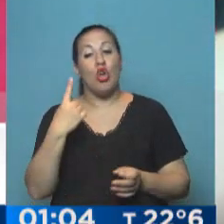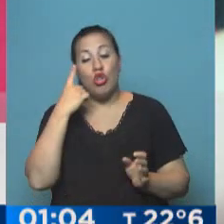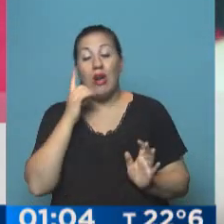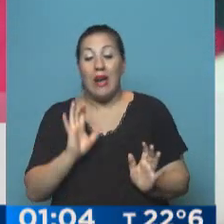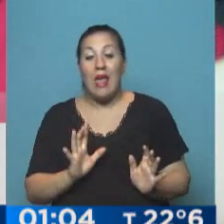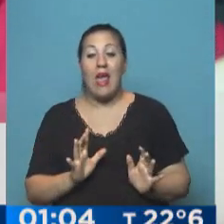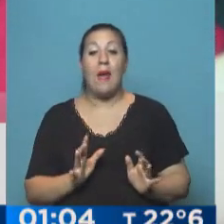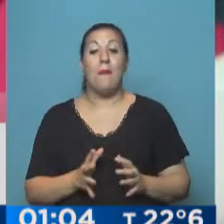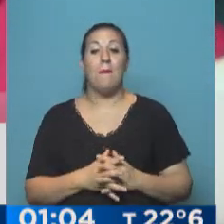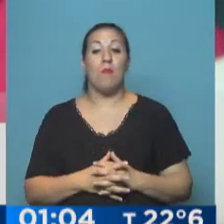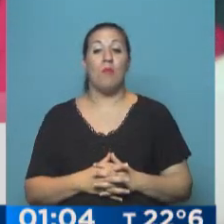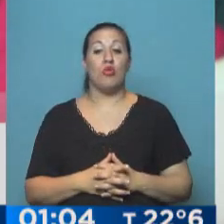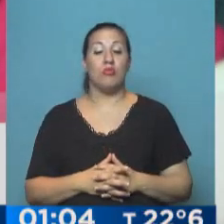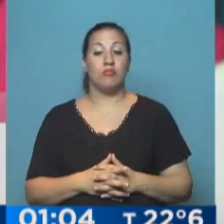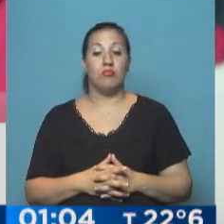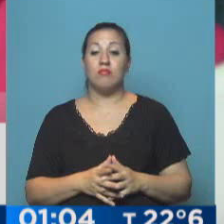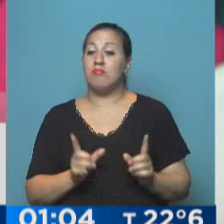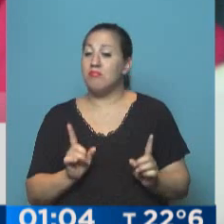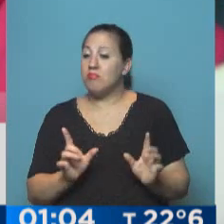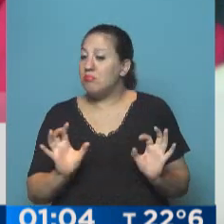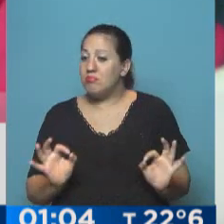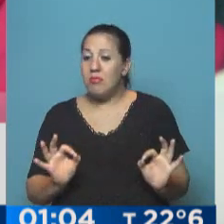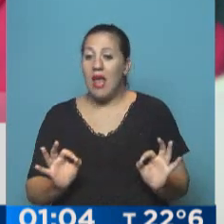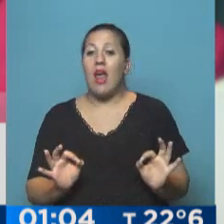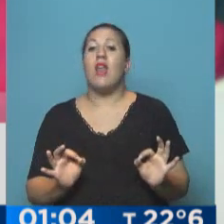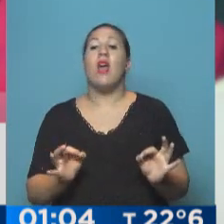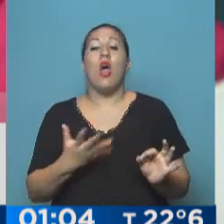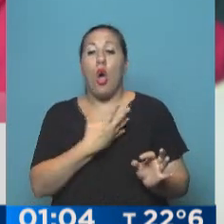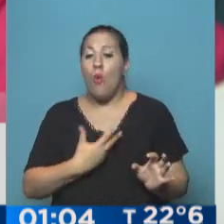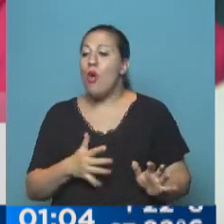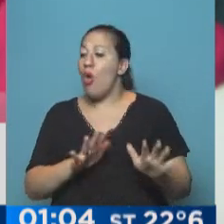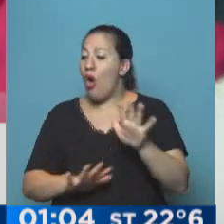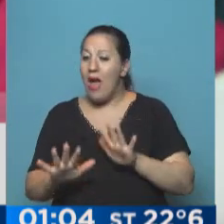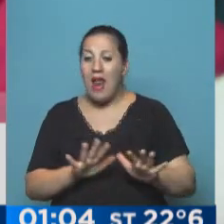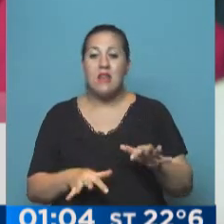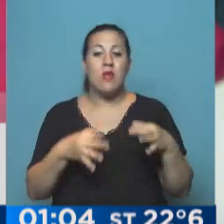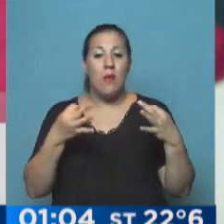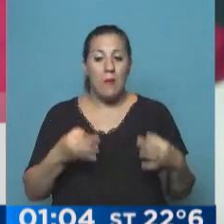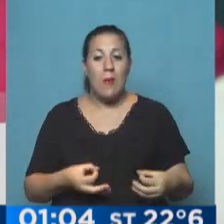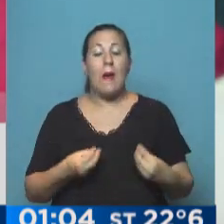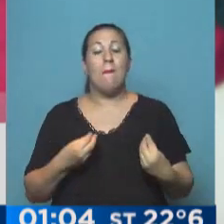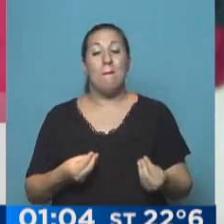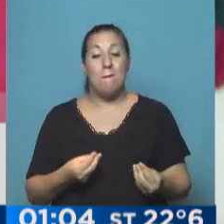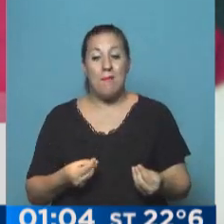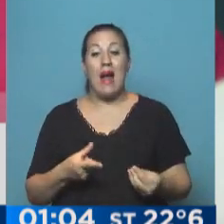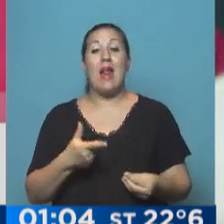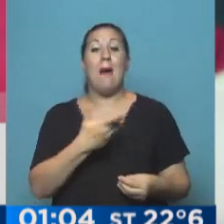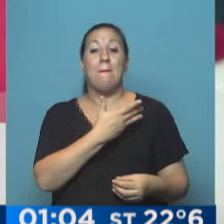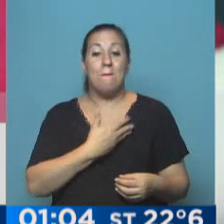todo como tiene que ser. El Estado organizado y todo bien para que el